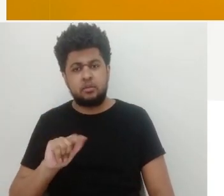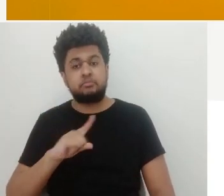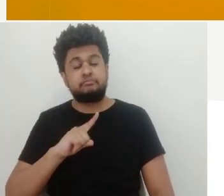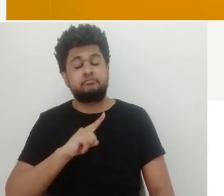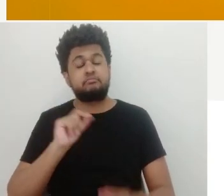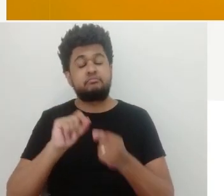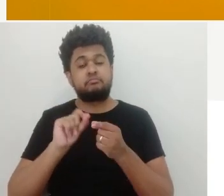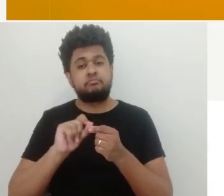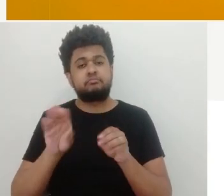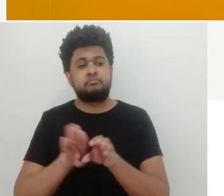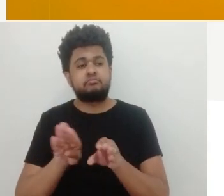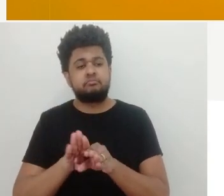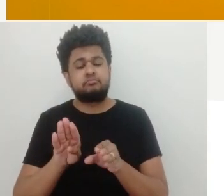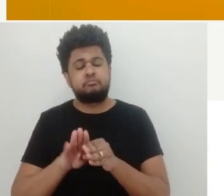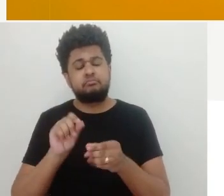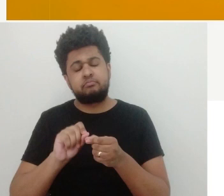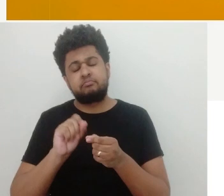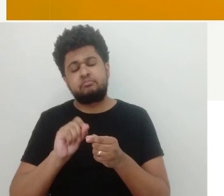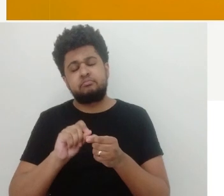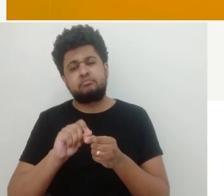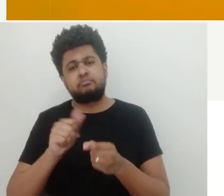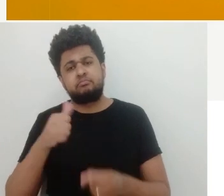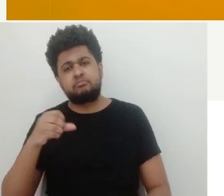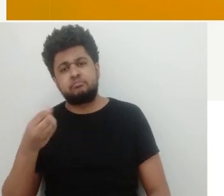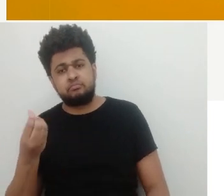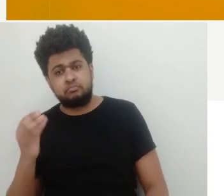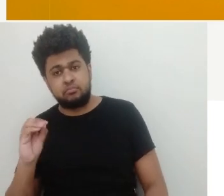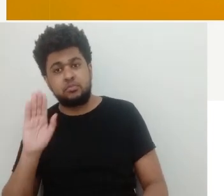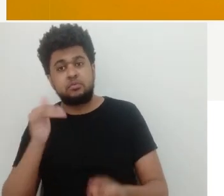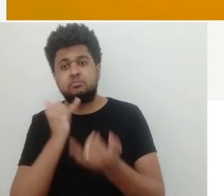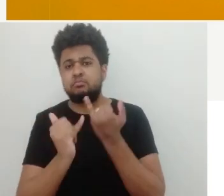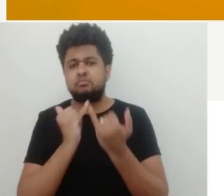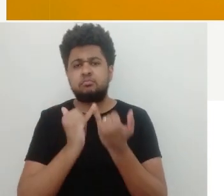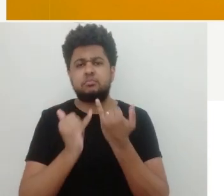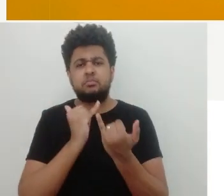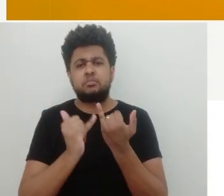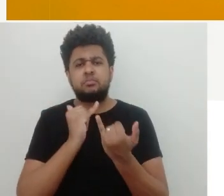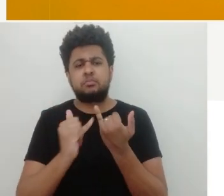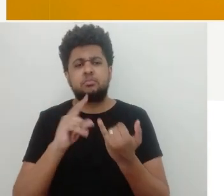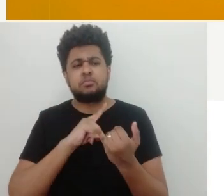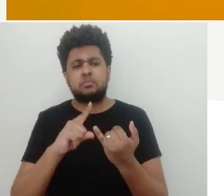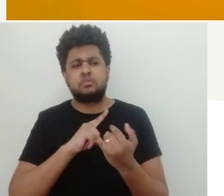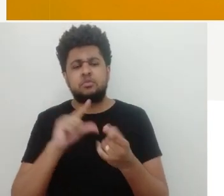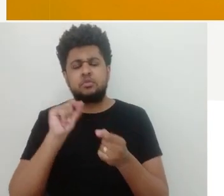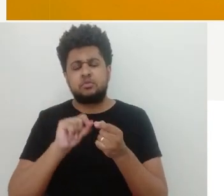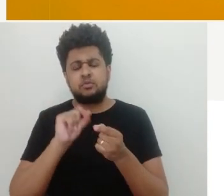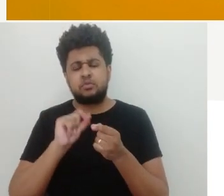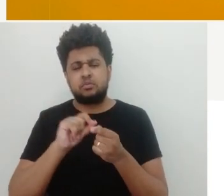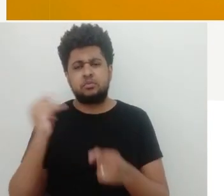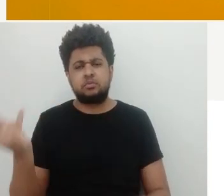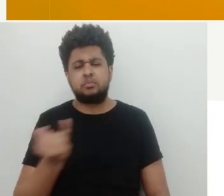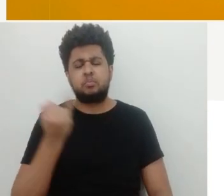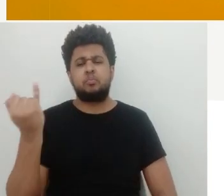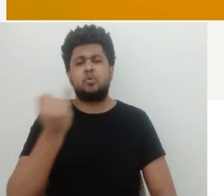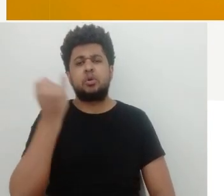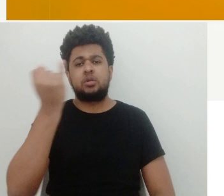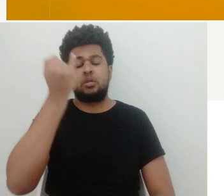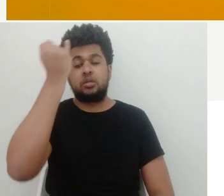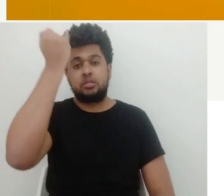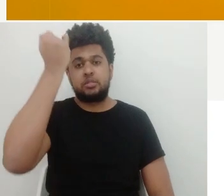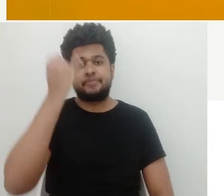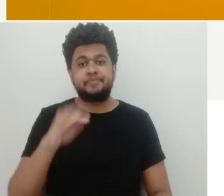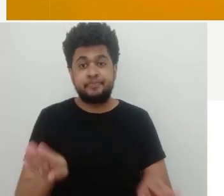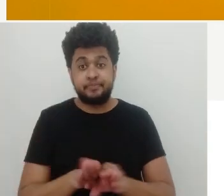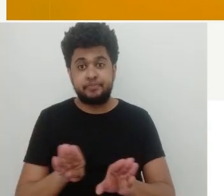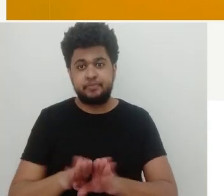me parece que planteó un elemento que sigue siendo fundamental y que es el de reconocer la importancia medular